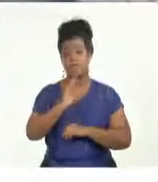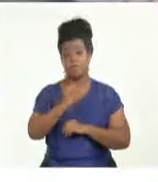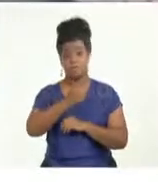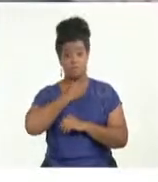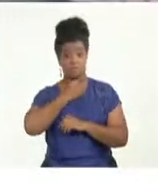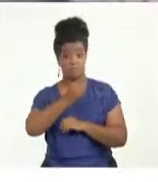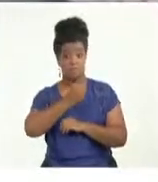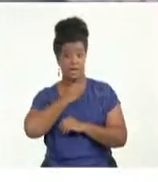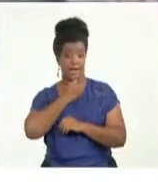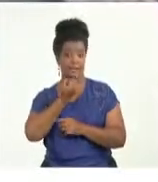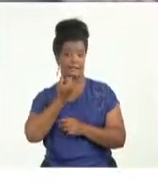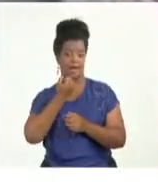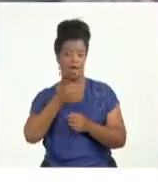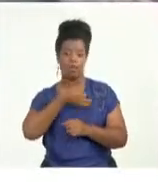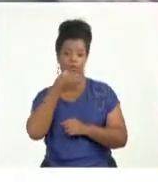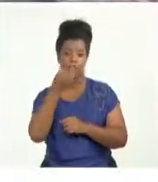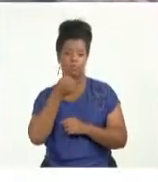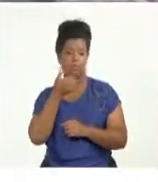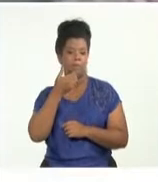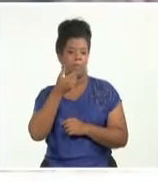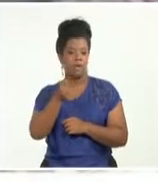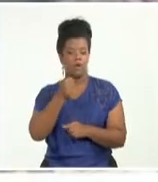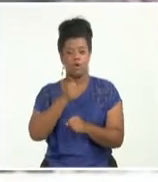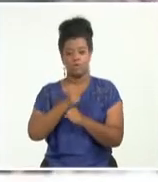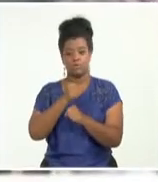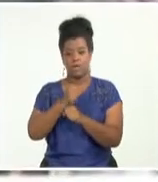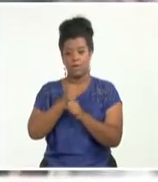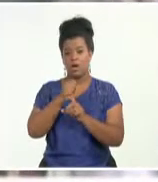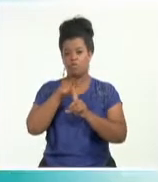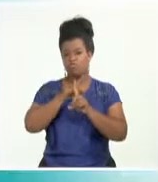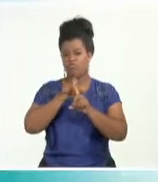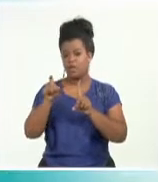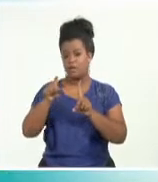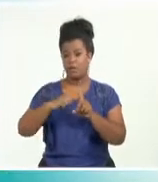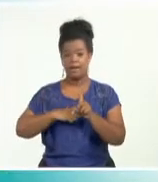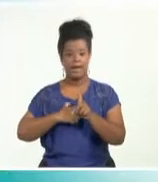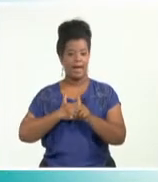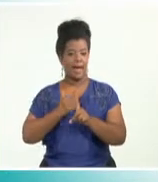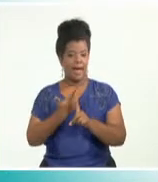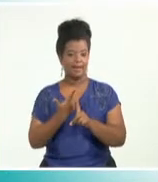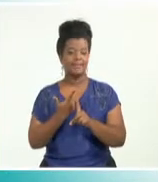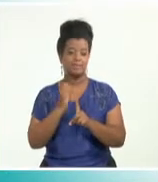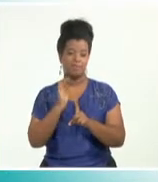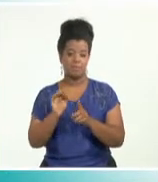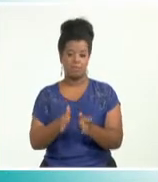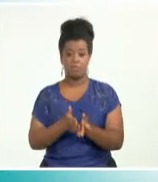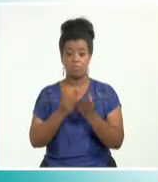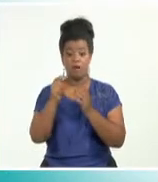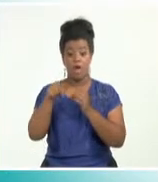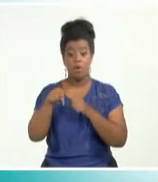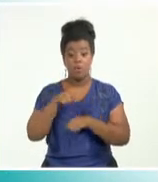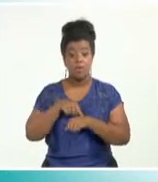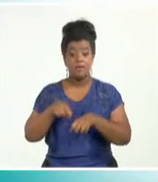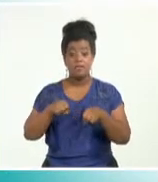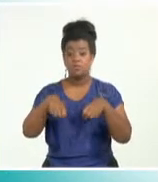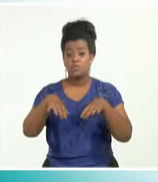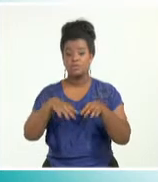comunicación, ejercer una mejor profesión sobre temas artísticos y literarios ante los desafíos actuales.